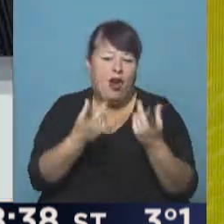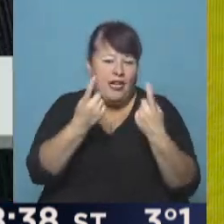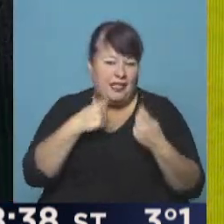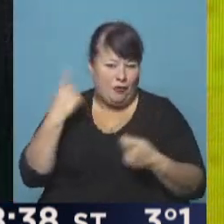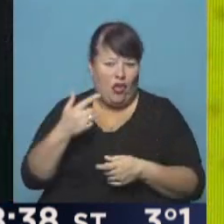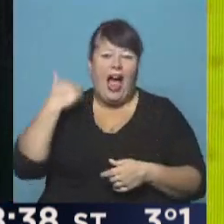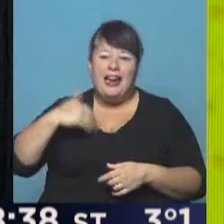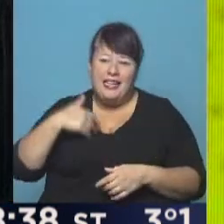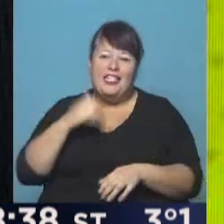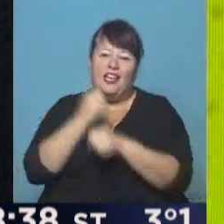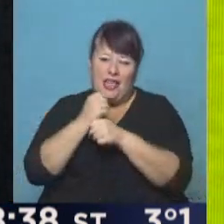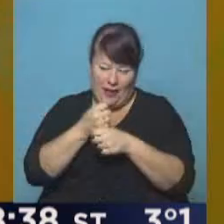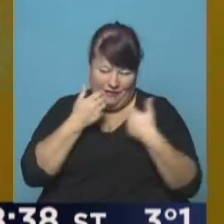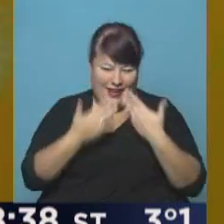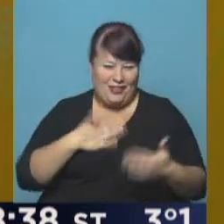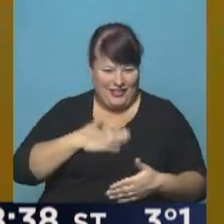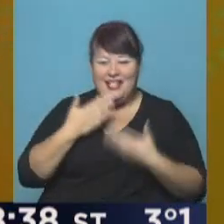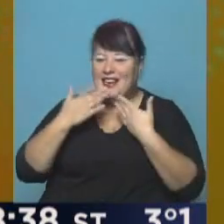necesitamos no argentinos que hacen en definitiva en plaza muchas gracias a ustedes